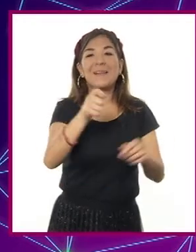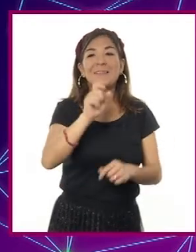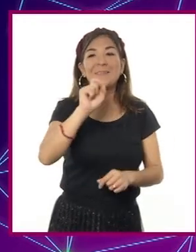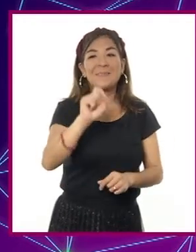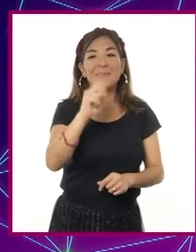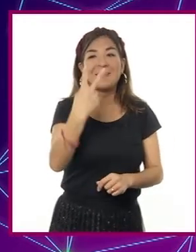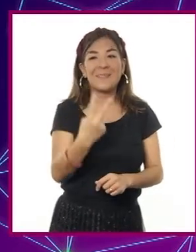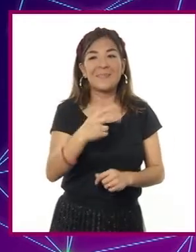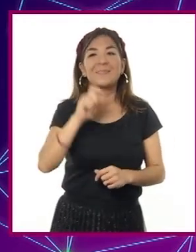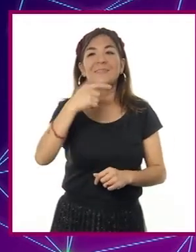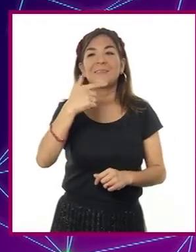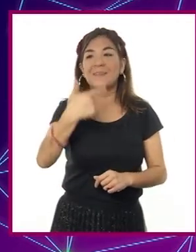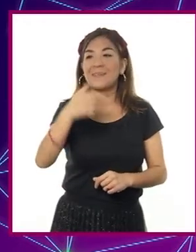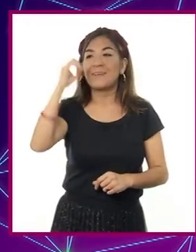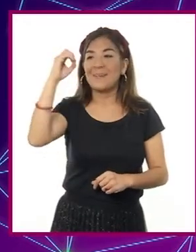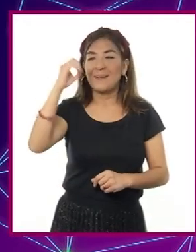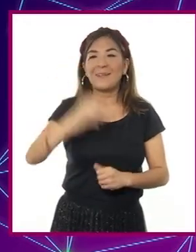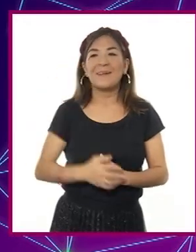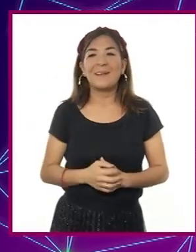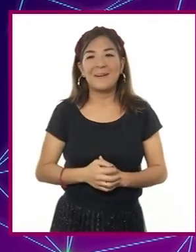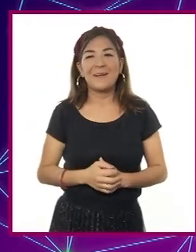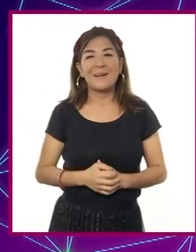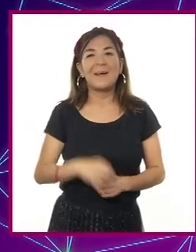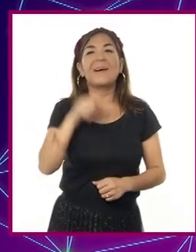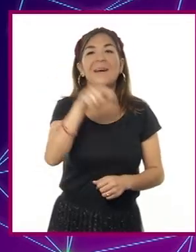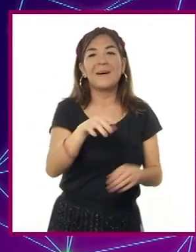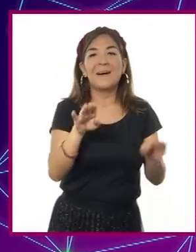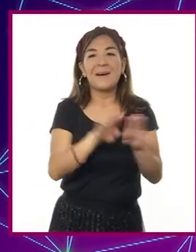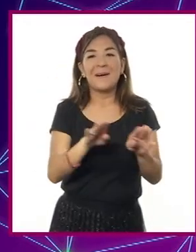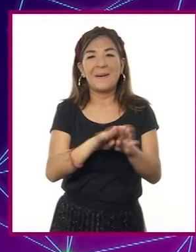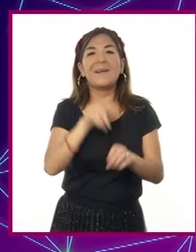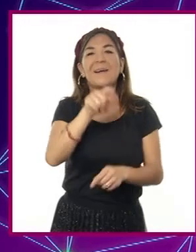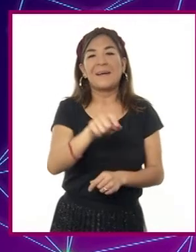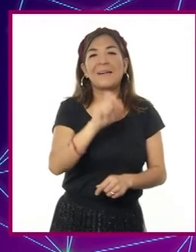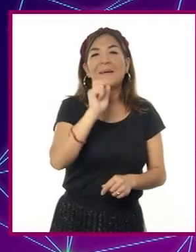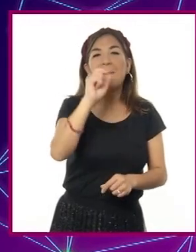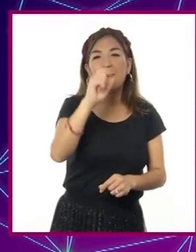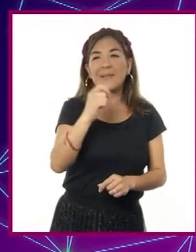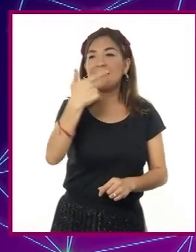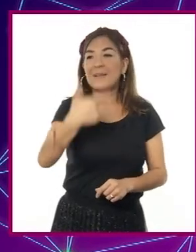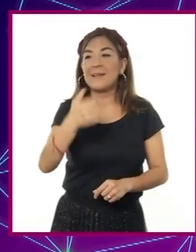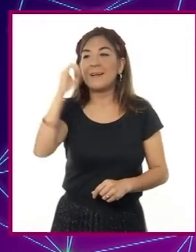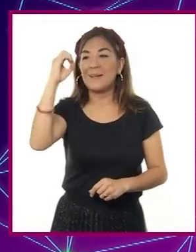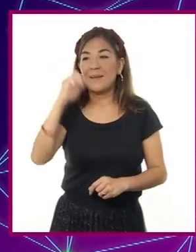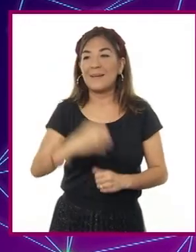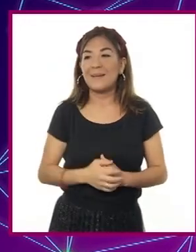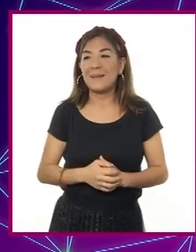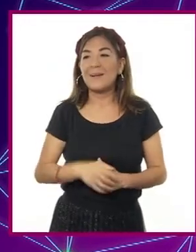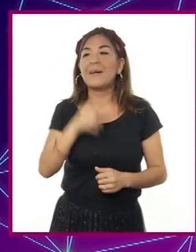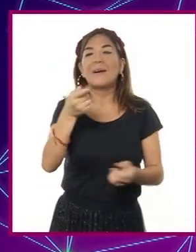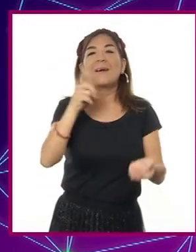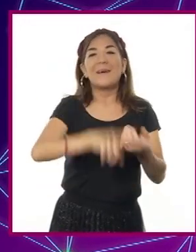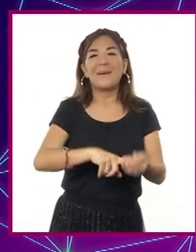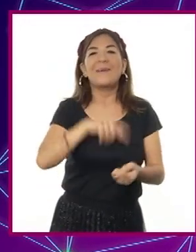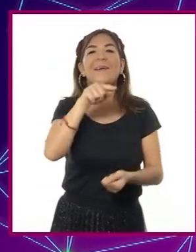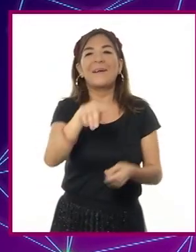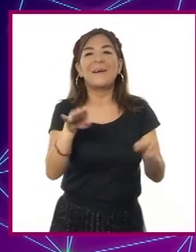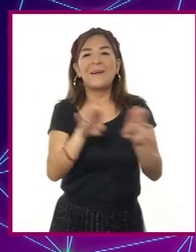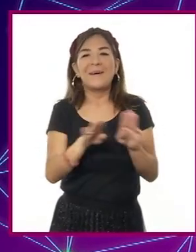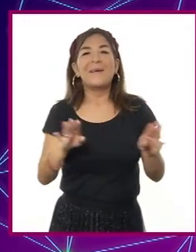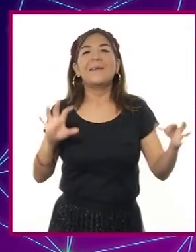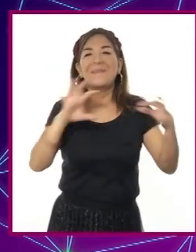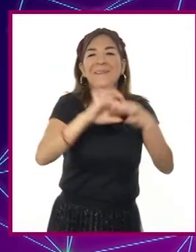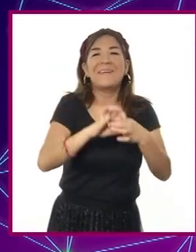grados, gamma medios es igual a 57 grados, X es igual a 57